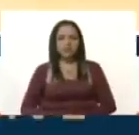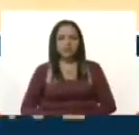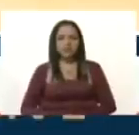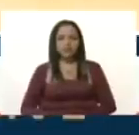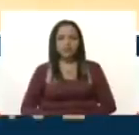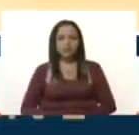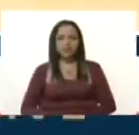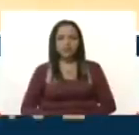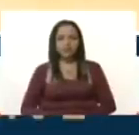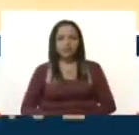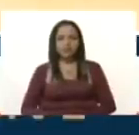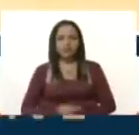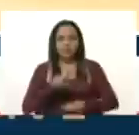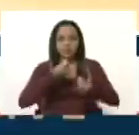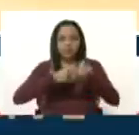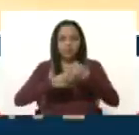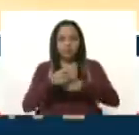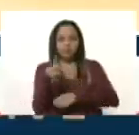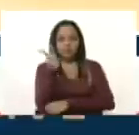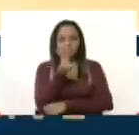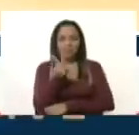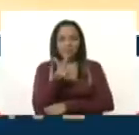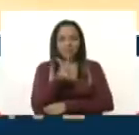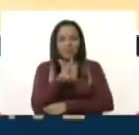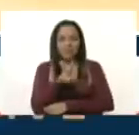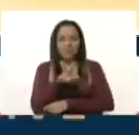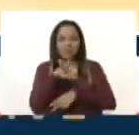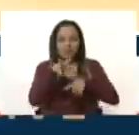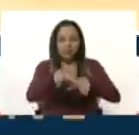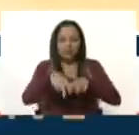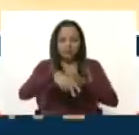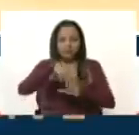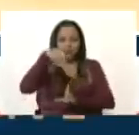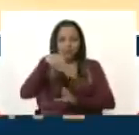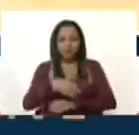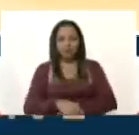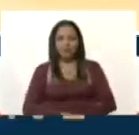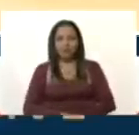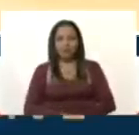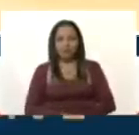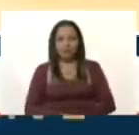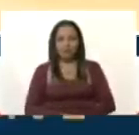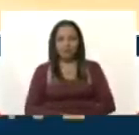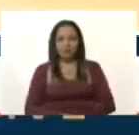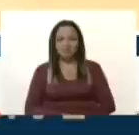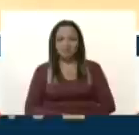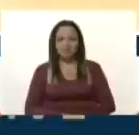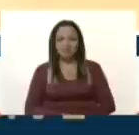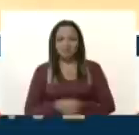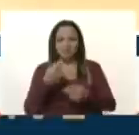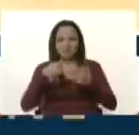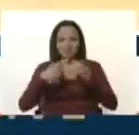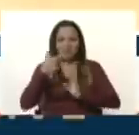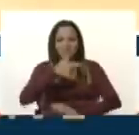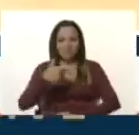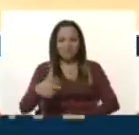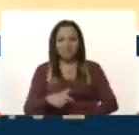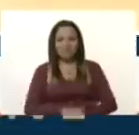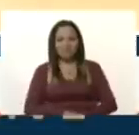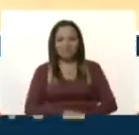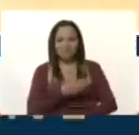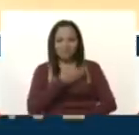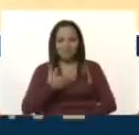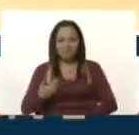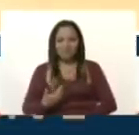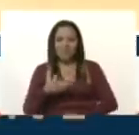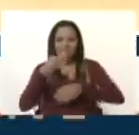de la Corporación Venezolana de Minería, general Carlos Osorio, y otros involucrados. Y quiero que le